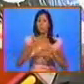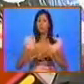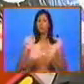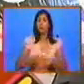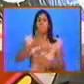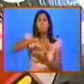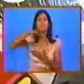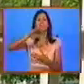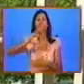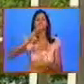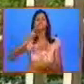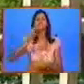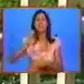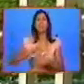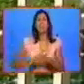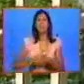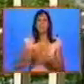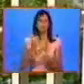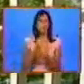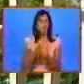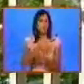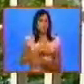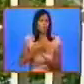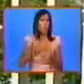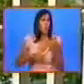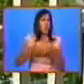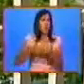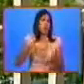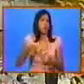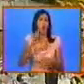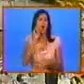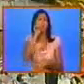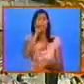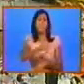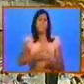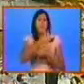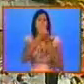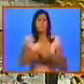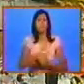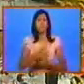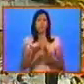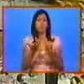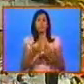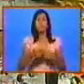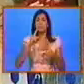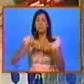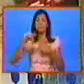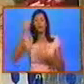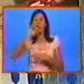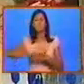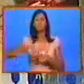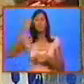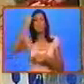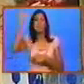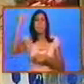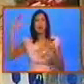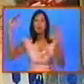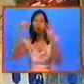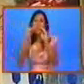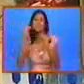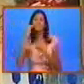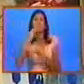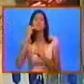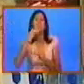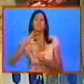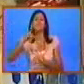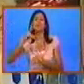estar pintando al Che Guevara. ¿Cuál es la labor social que nuestro artista Henry Mariño, a través de los ideales del Che Guevara, promueve